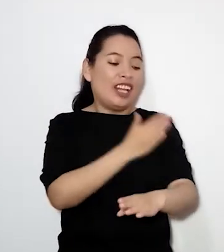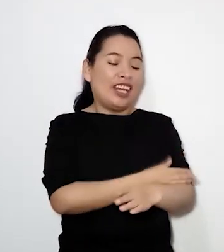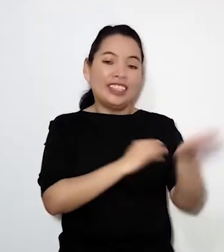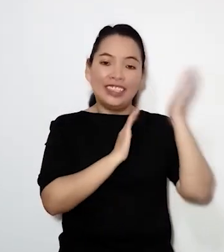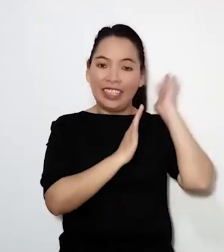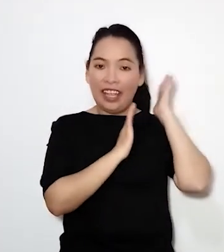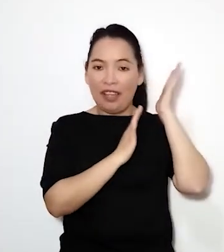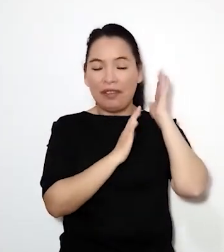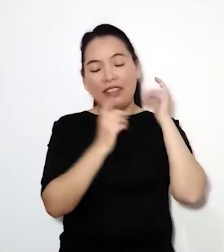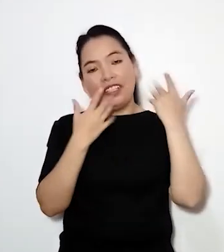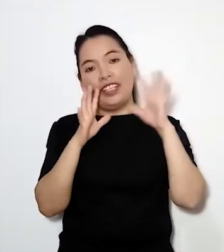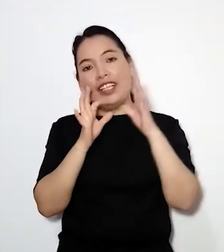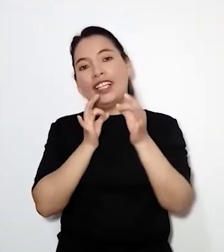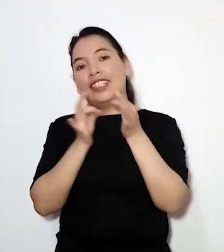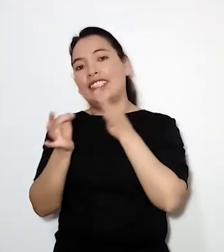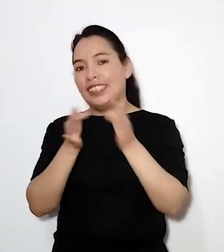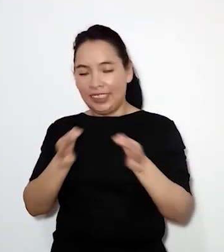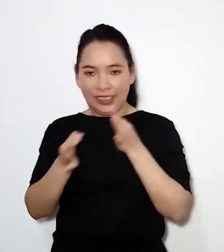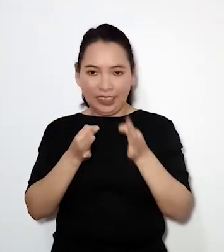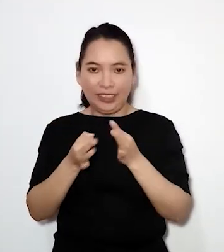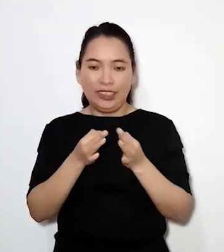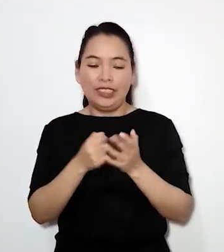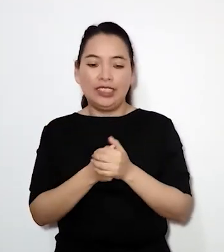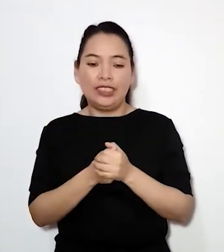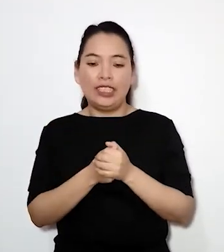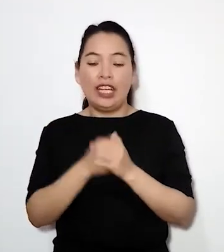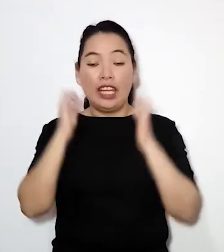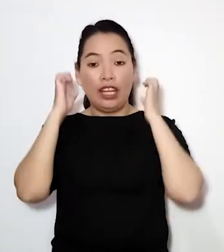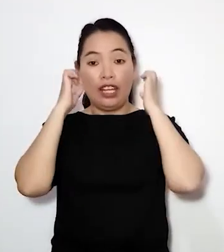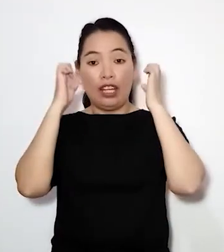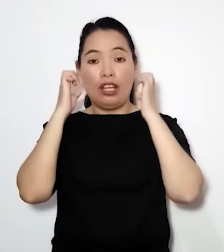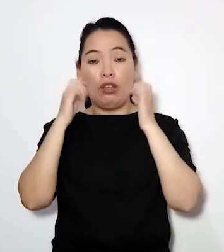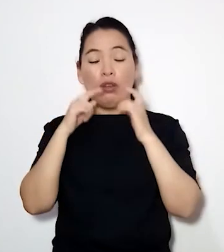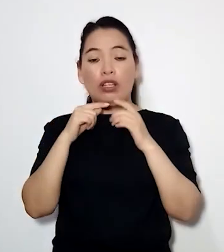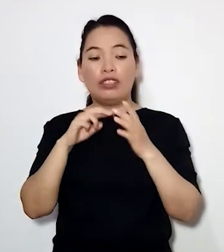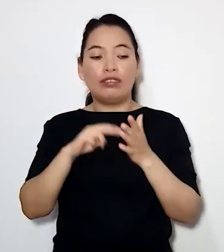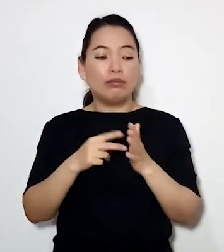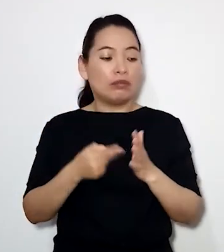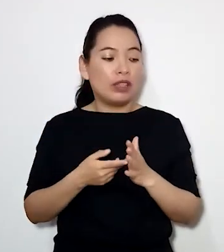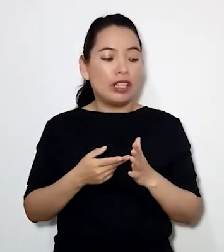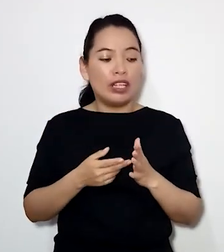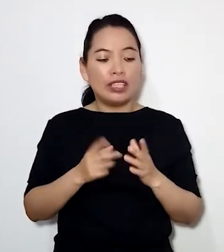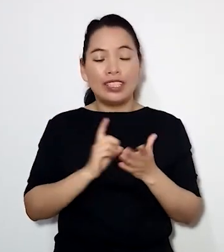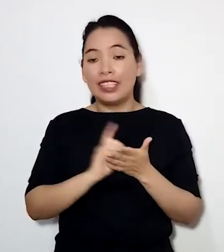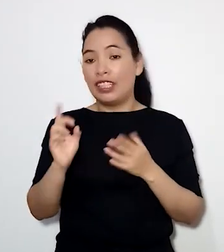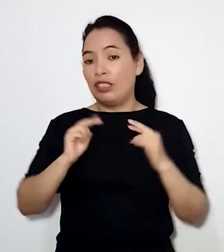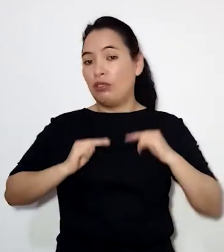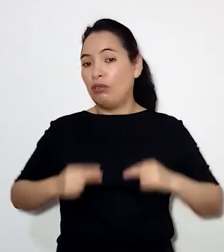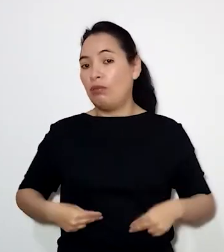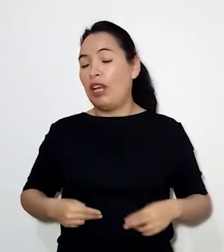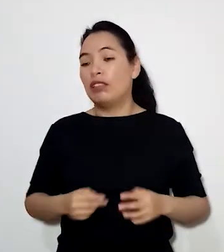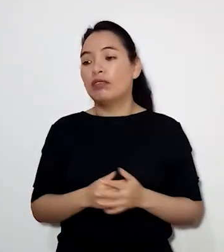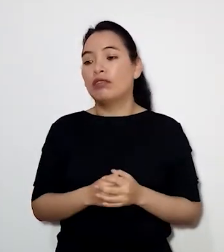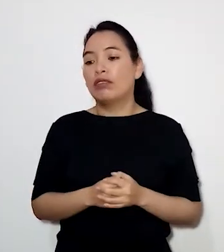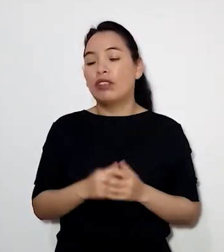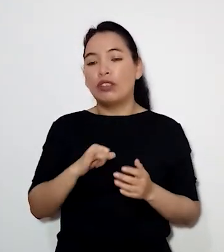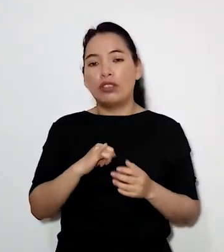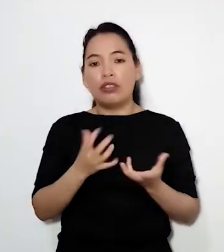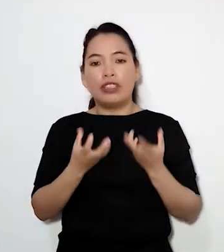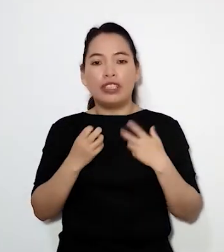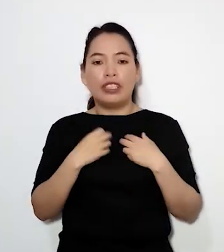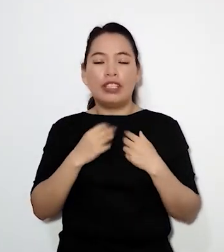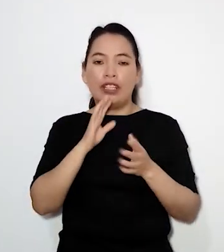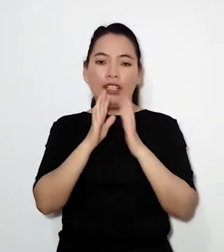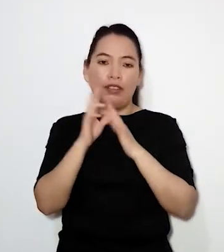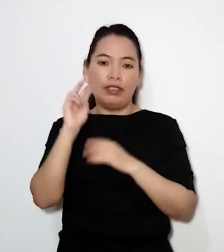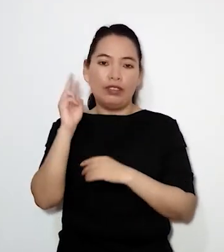significa educación en un contexto de derechos humanos. Quiero tomar dos palabras que repetimos